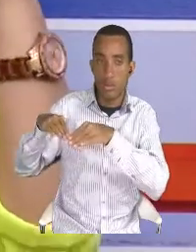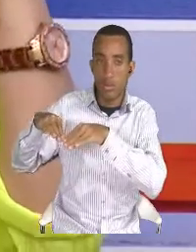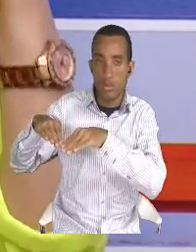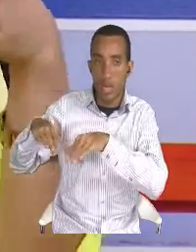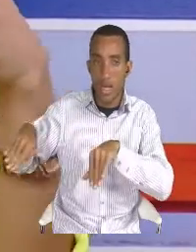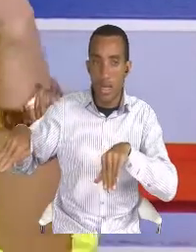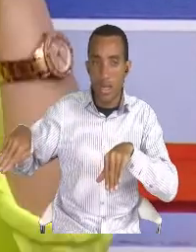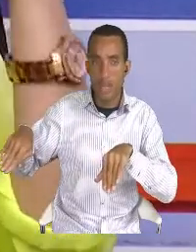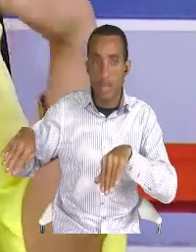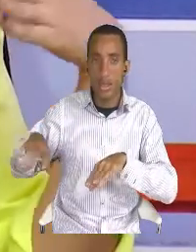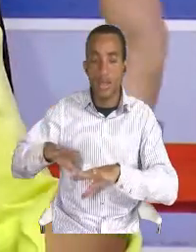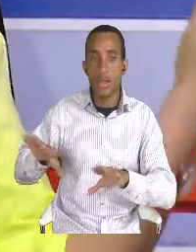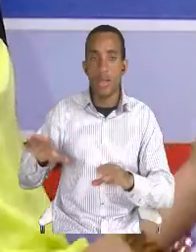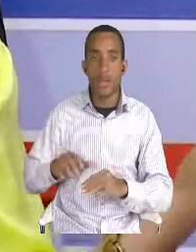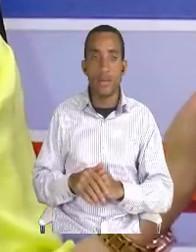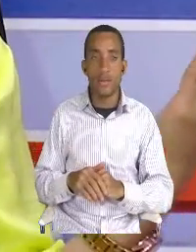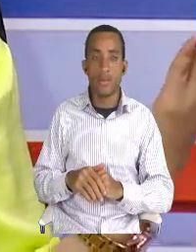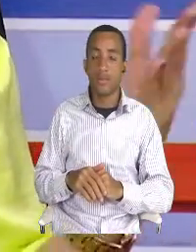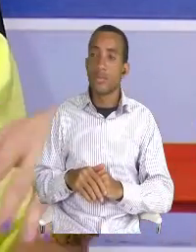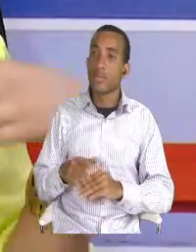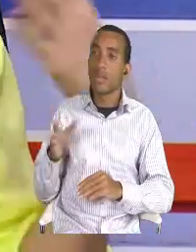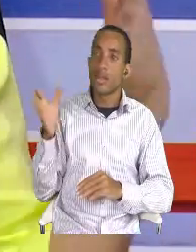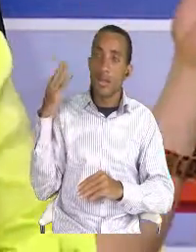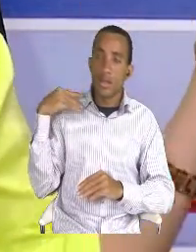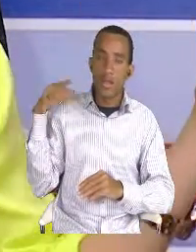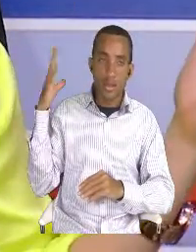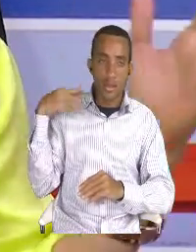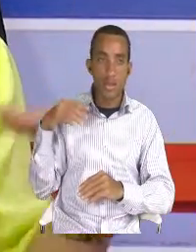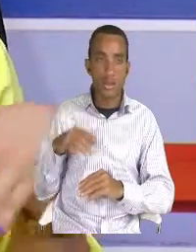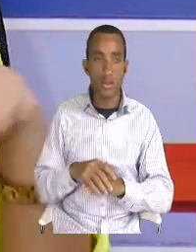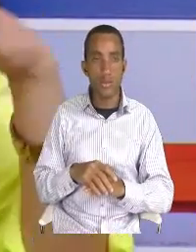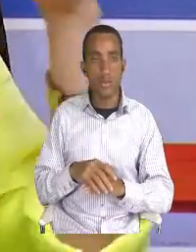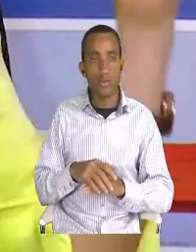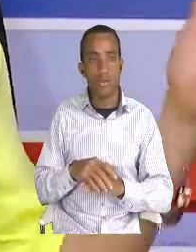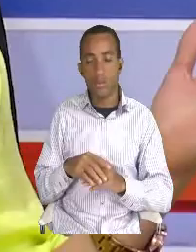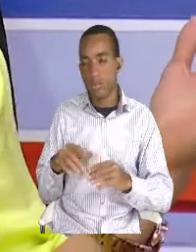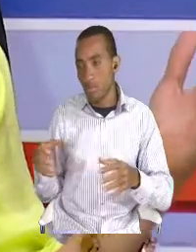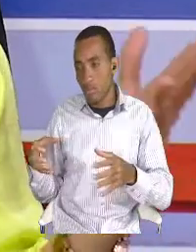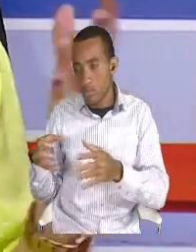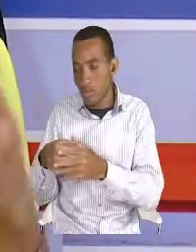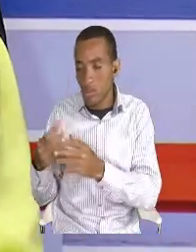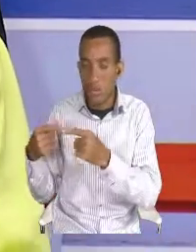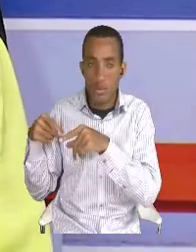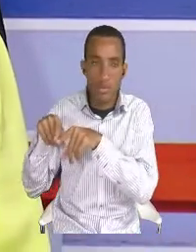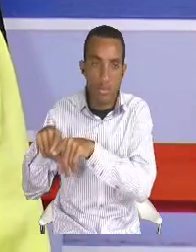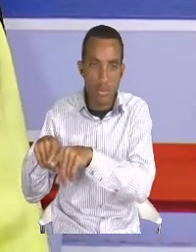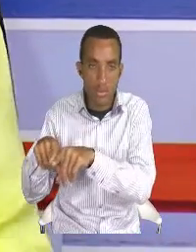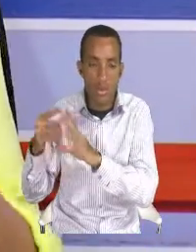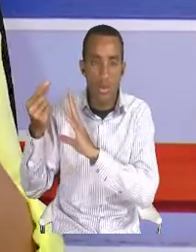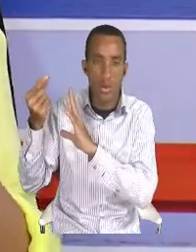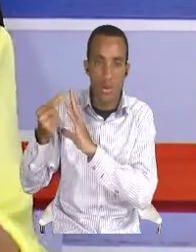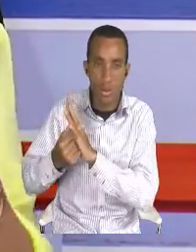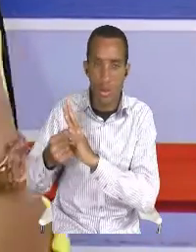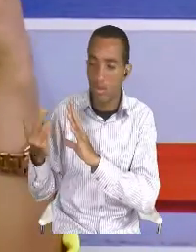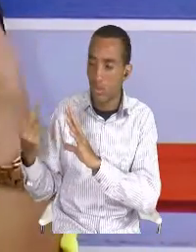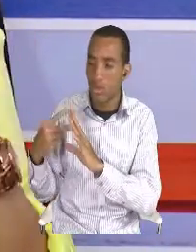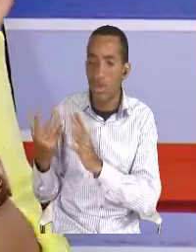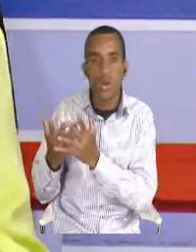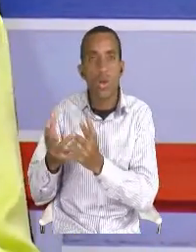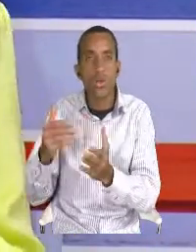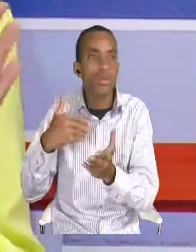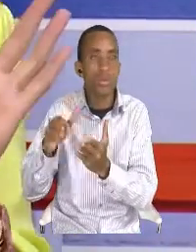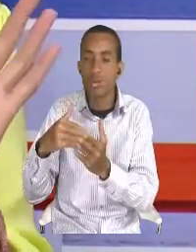como que se hace un stand-by sobre los bienes que adquirieron ellos durante esa sociedad conyugal o durante ese tiempo en el matrimonio. Y con la señora, a